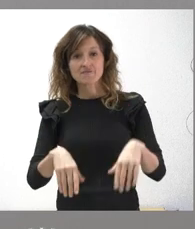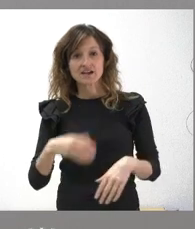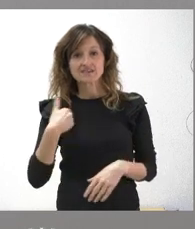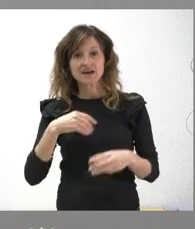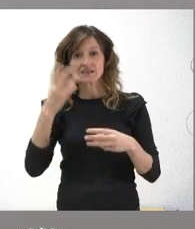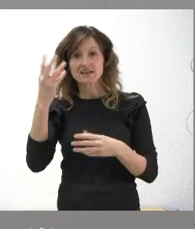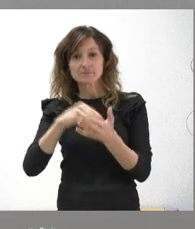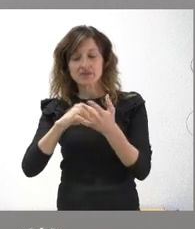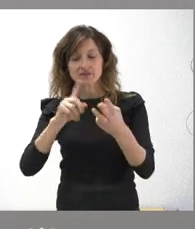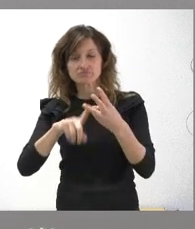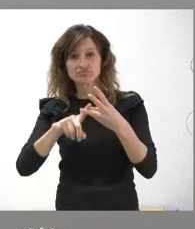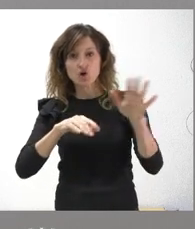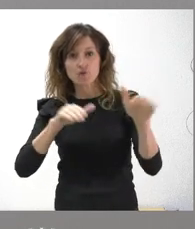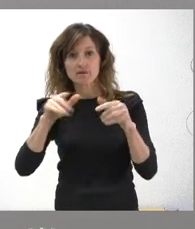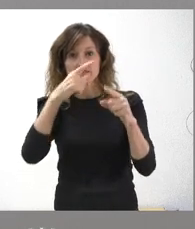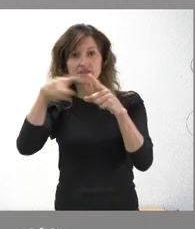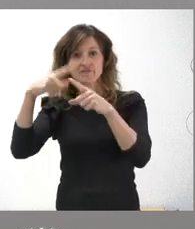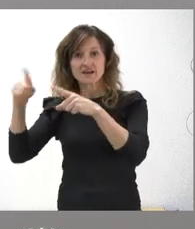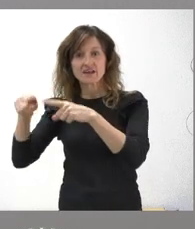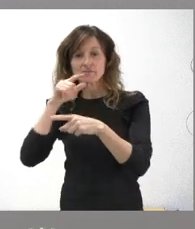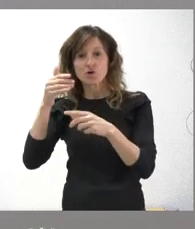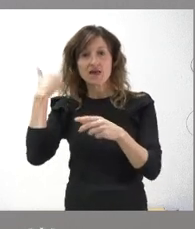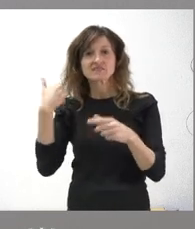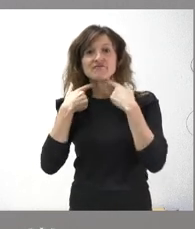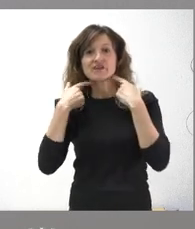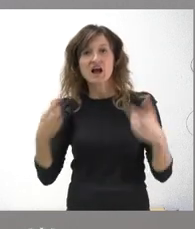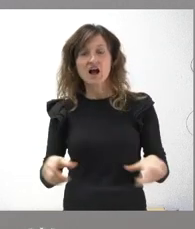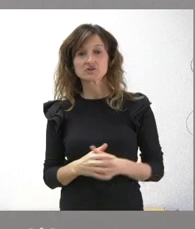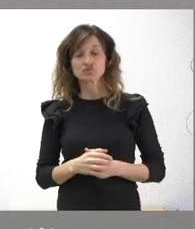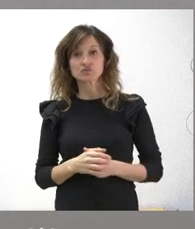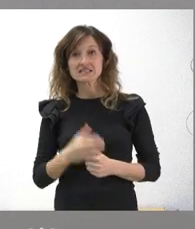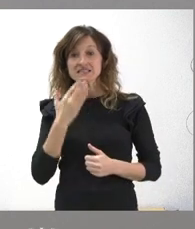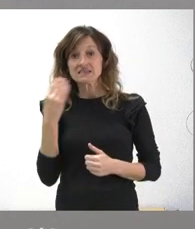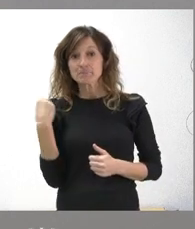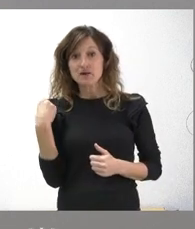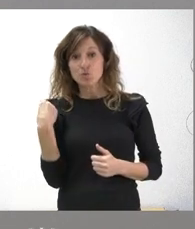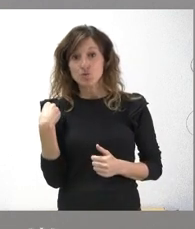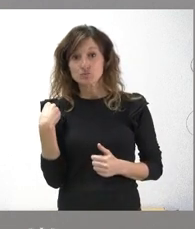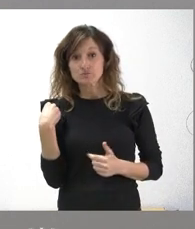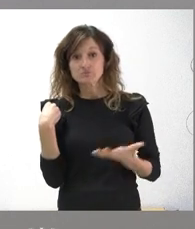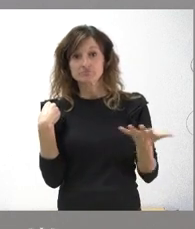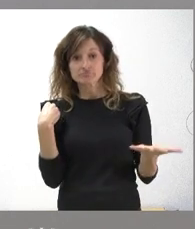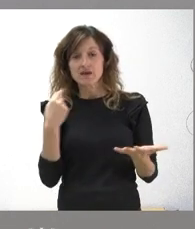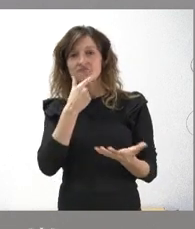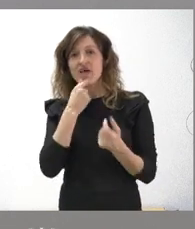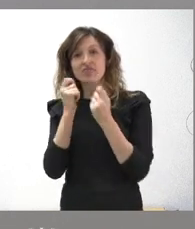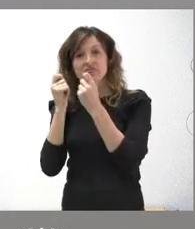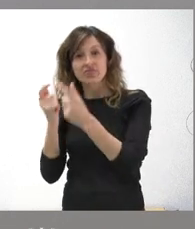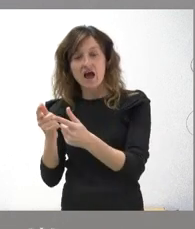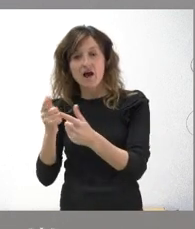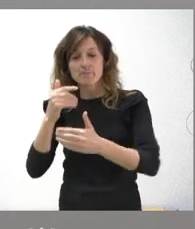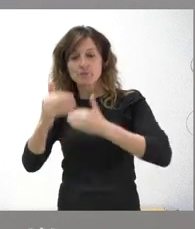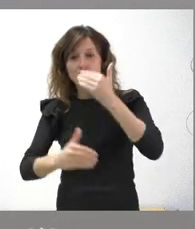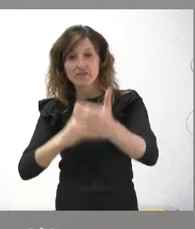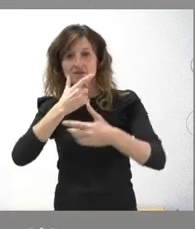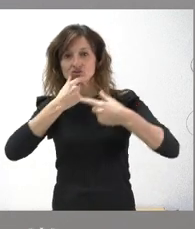convocatoria y son todas distintas porque las anteriores fracasaron Y aquí si se nos hubiera consultado hubiéramos facilitado que el procedimiento